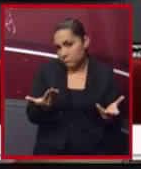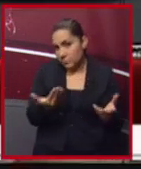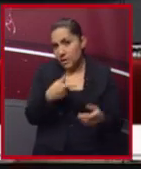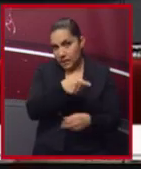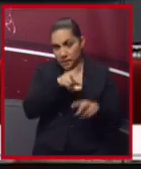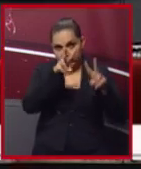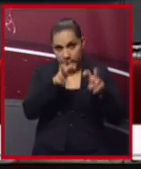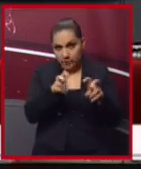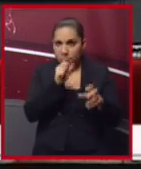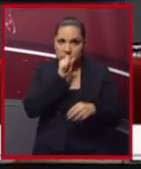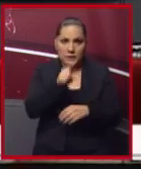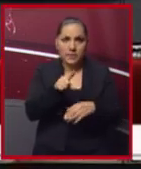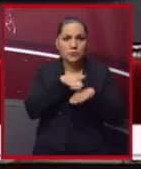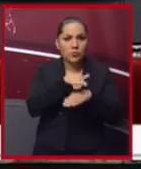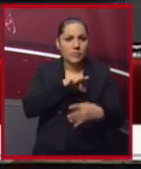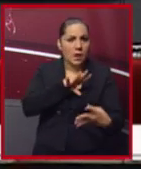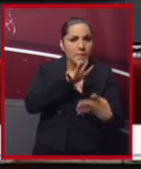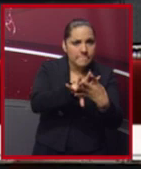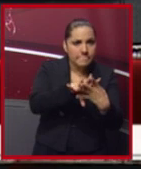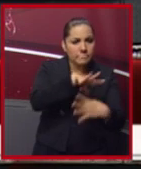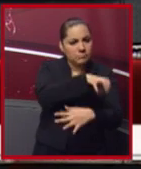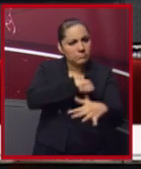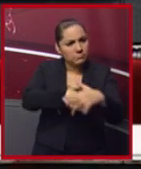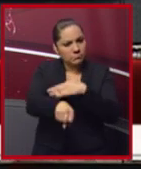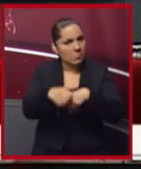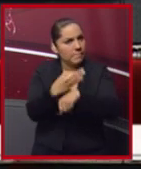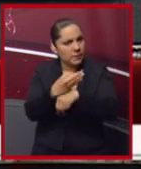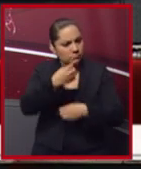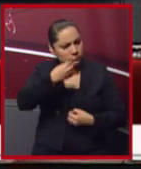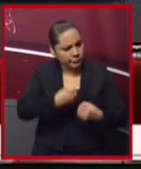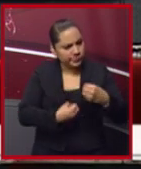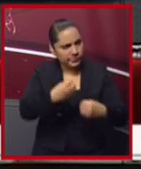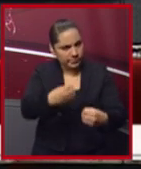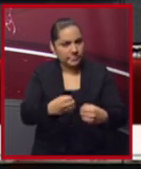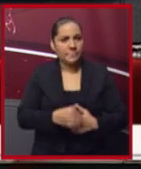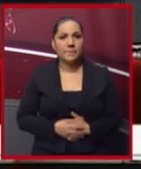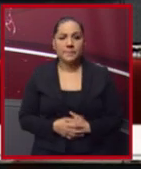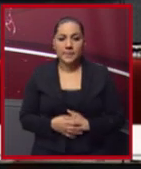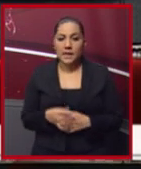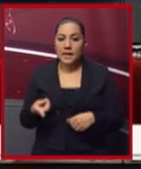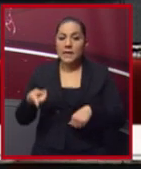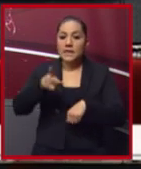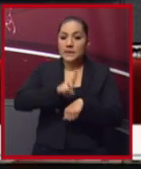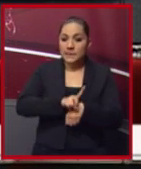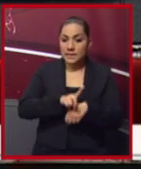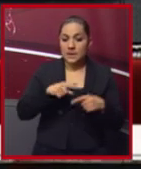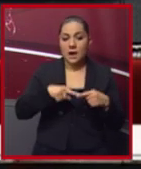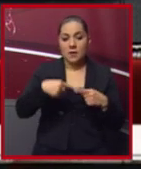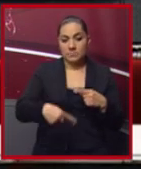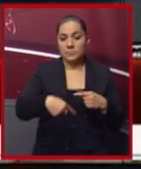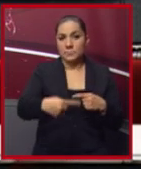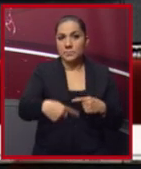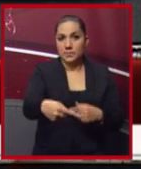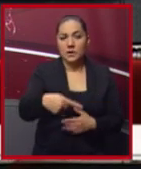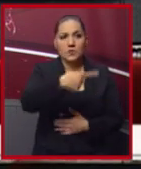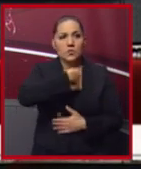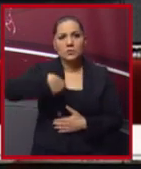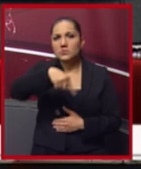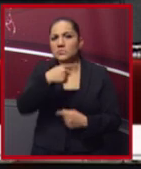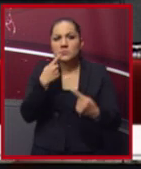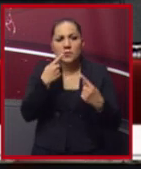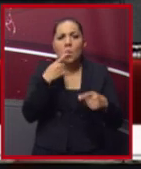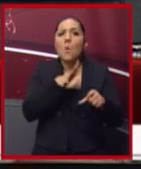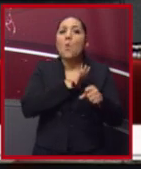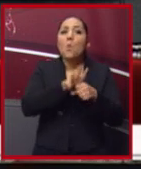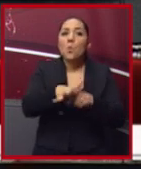que se analizará en estos próximos 3 días no se trata de una discusión de delitos graves